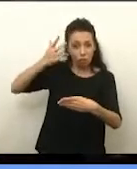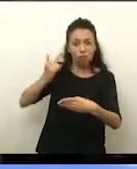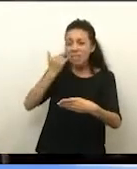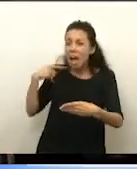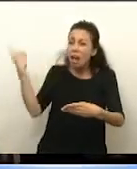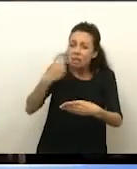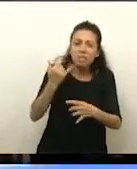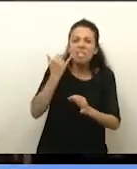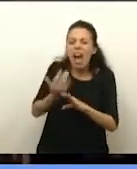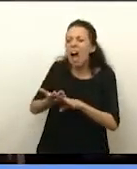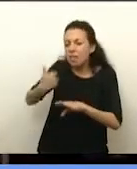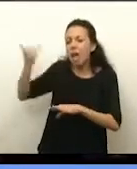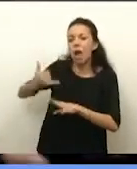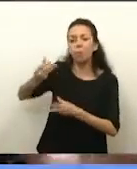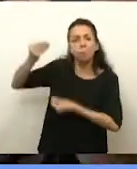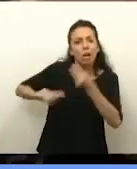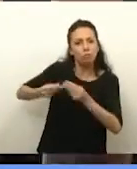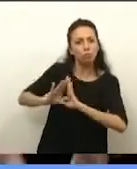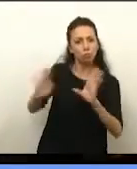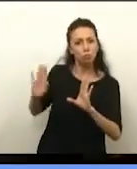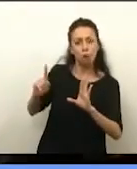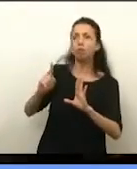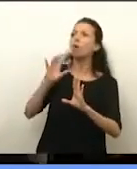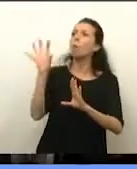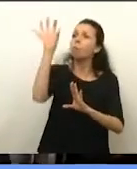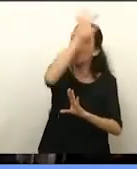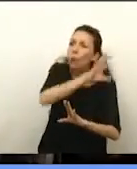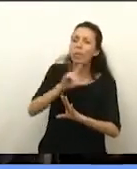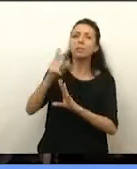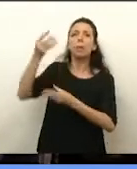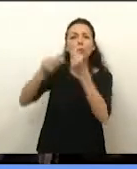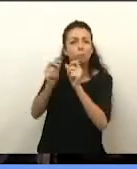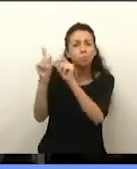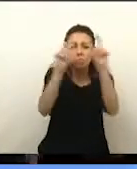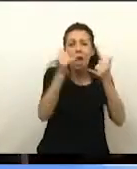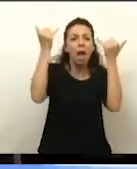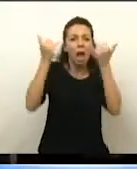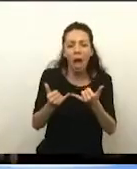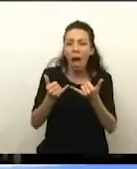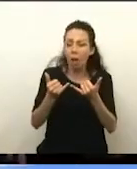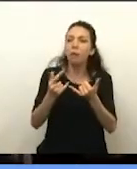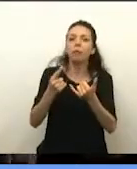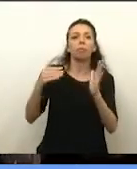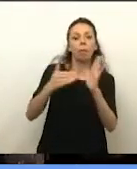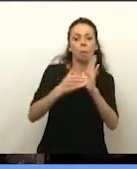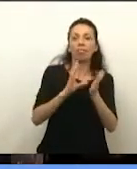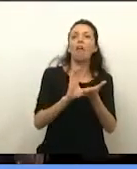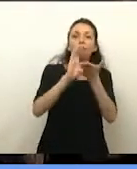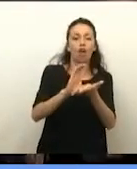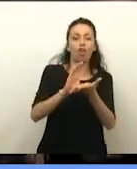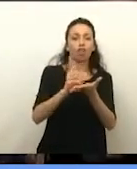había presupuestado su funcionamiento provincial o municipal con los ingresos del fondo federal solidario